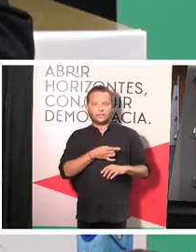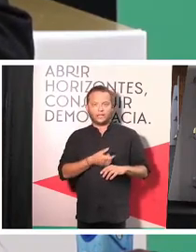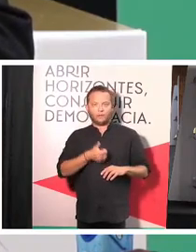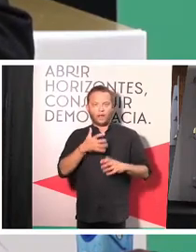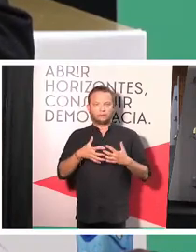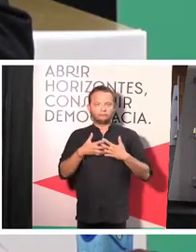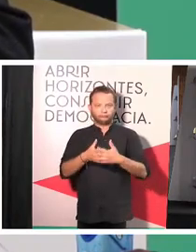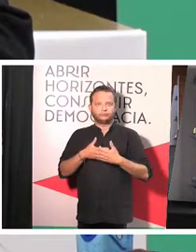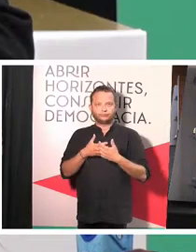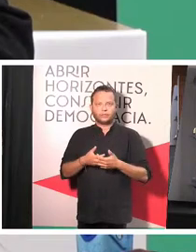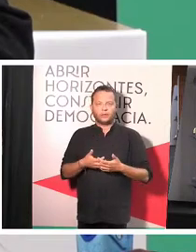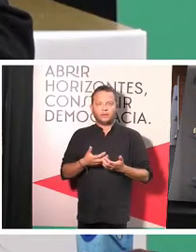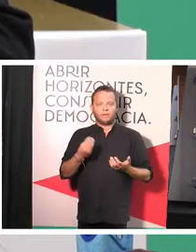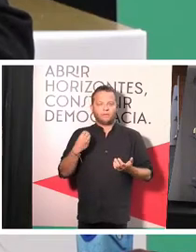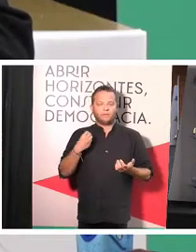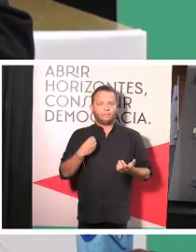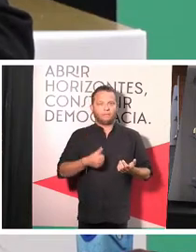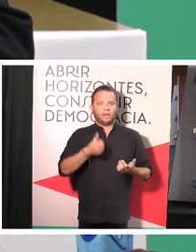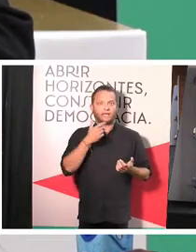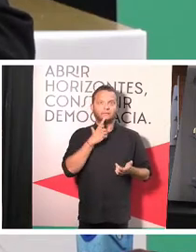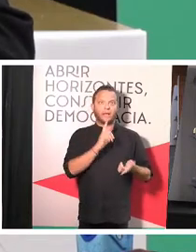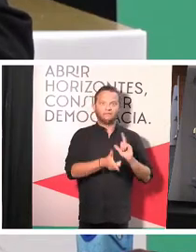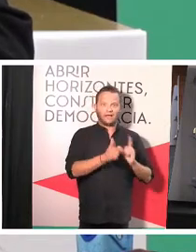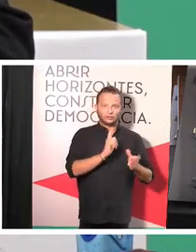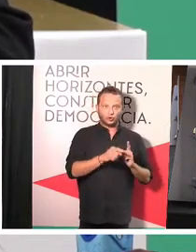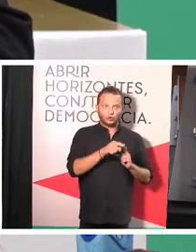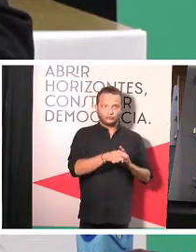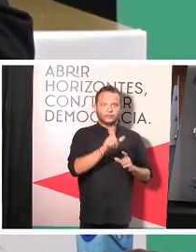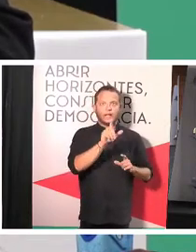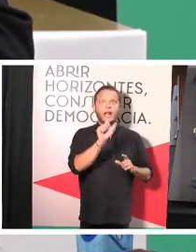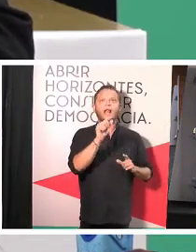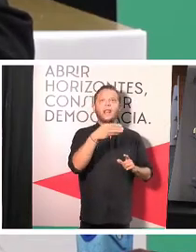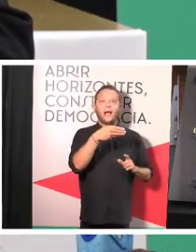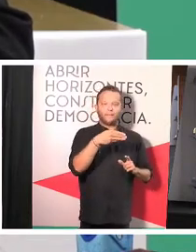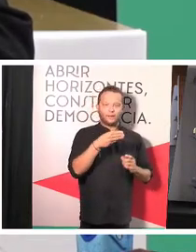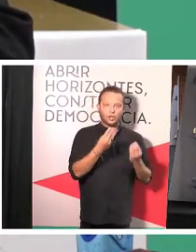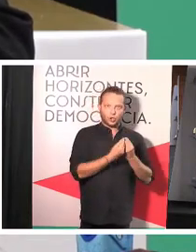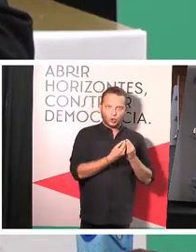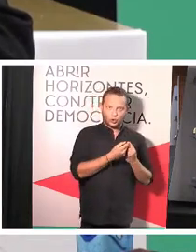combativos, pues ya sea en el País Vasco con LAB,